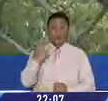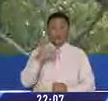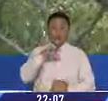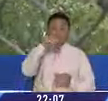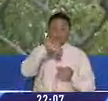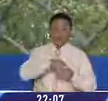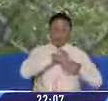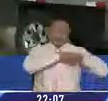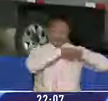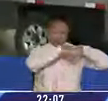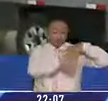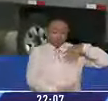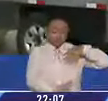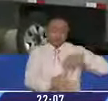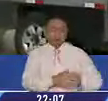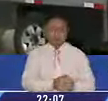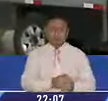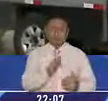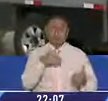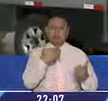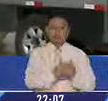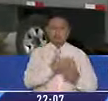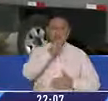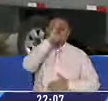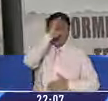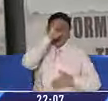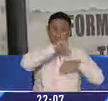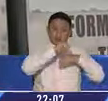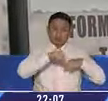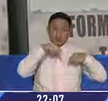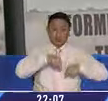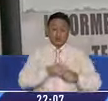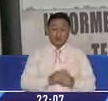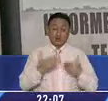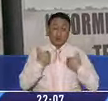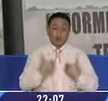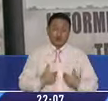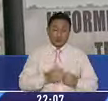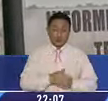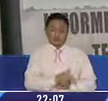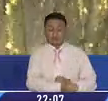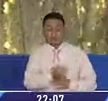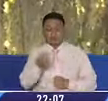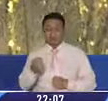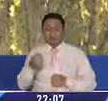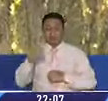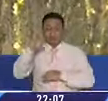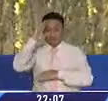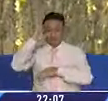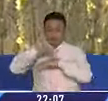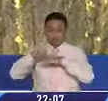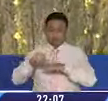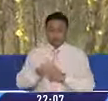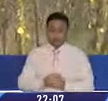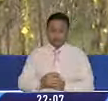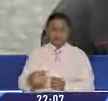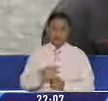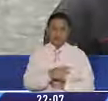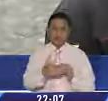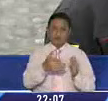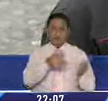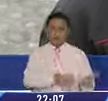interior de la quebrada. Hasta allí llegó medicina legal para trasladarlo a la morgue. Llevaba algunas horas